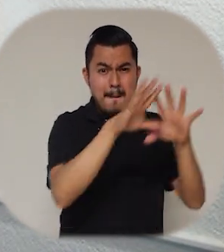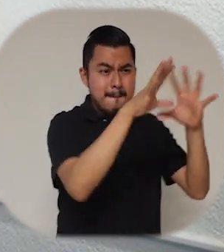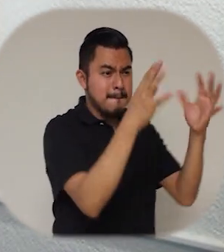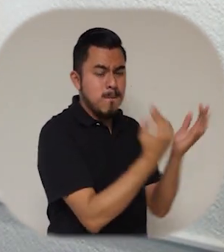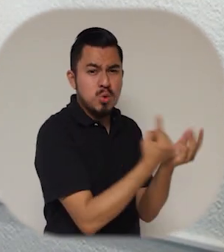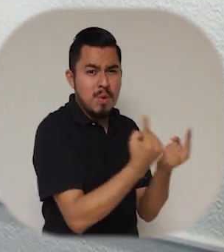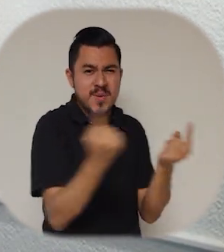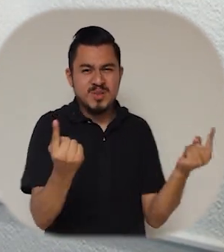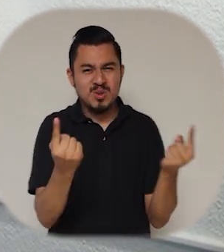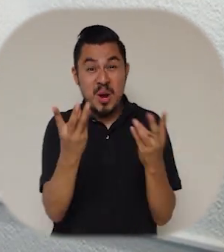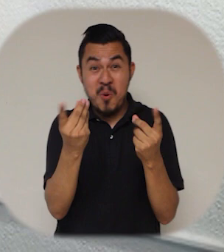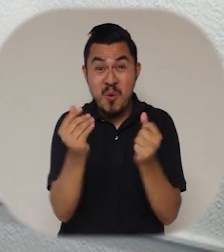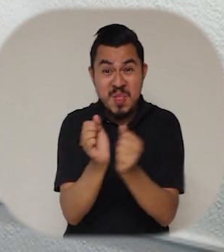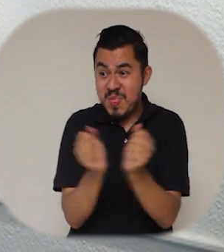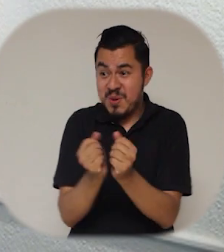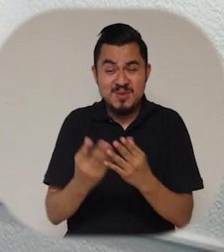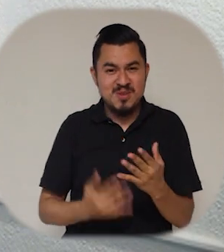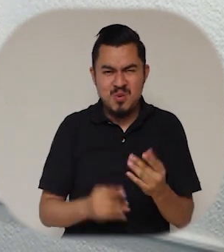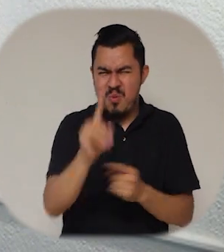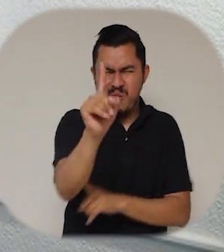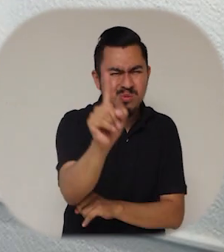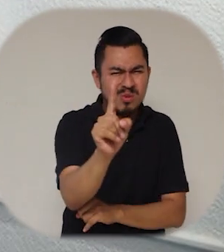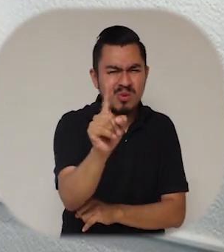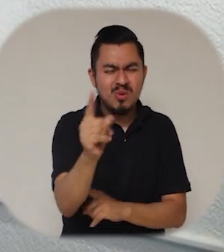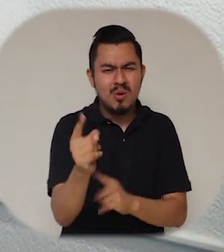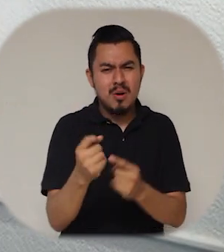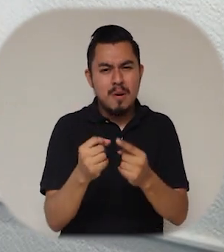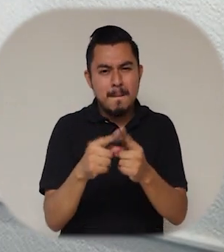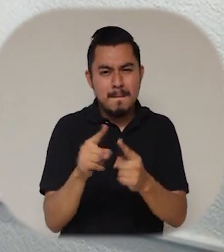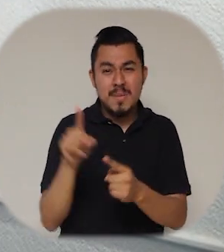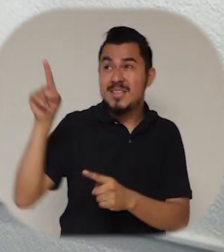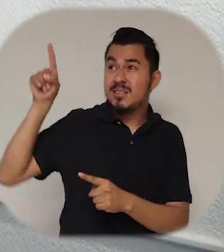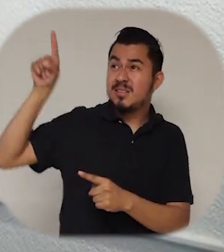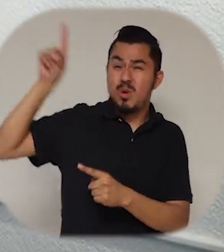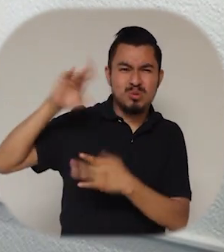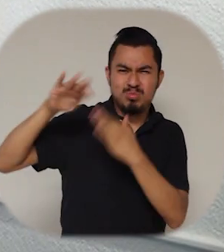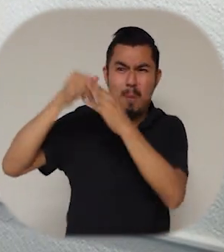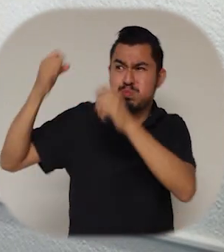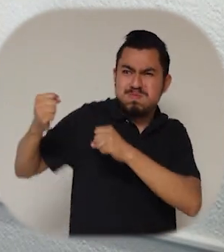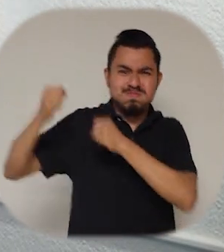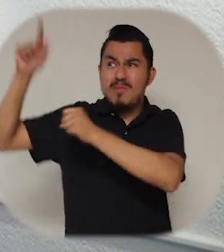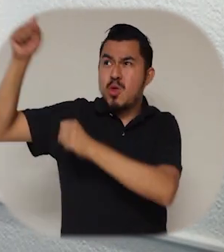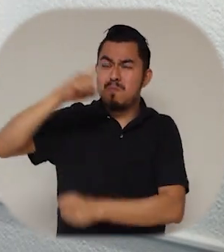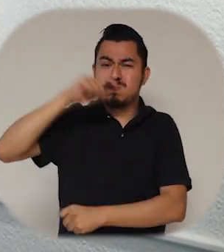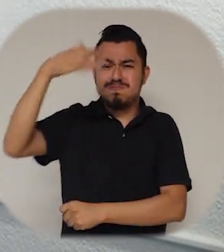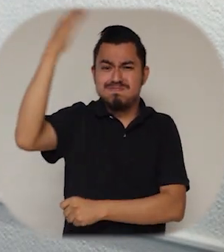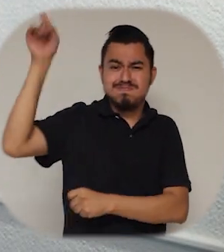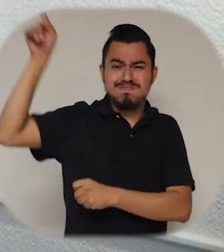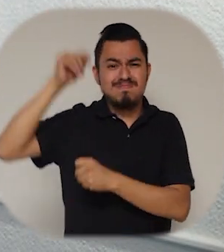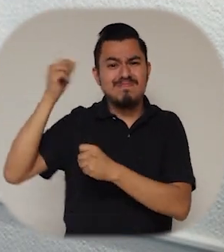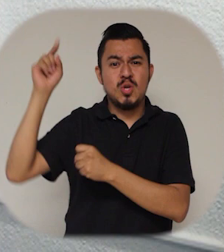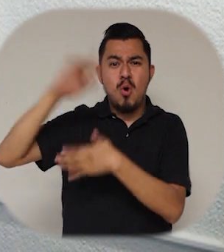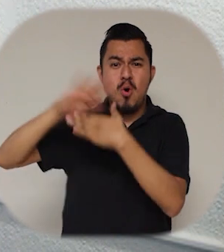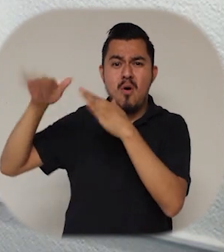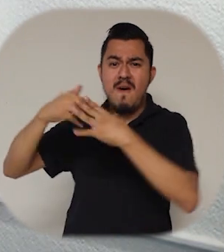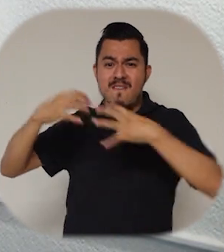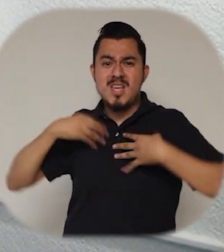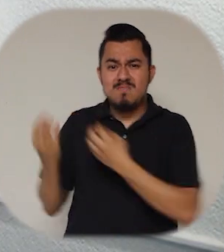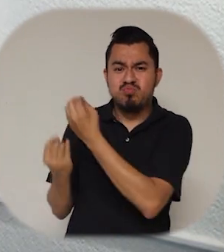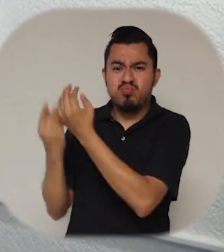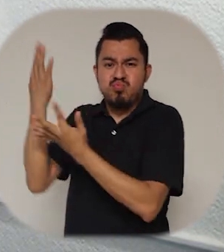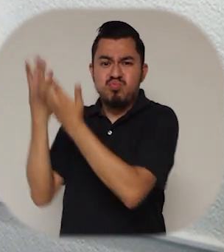muchos problemas, pero aquel que es el Creador, que es el Dios Todopoderoso, que es el Padre, que es la fuente de toda la